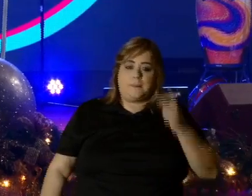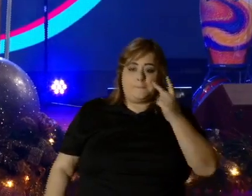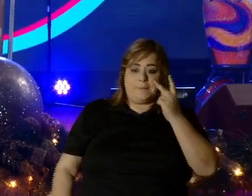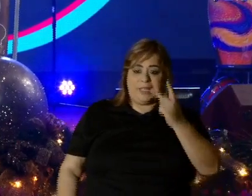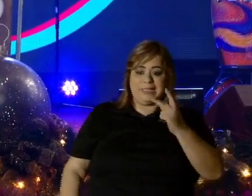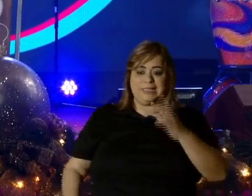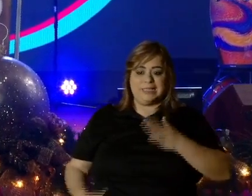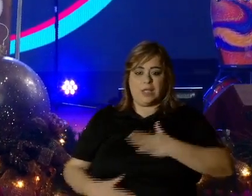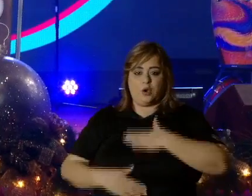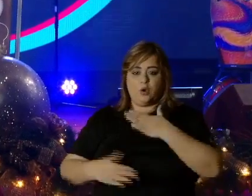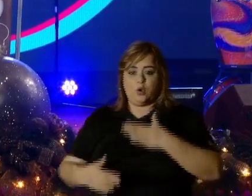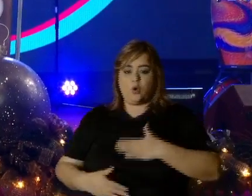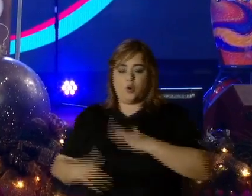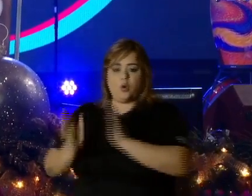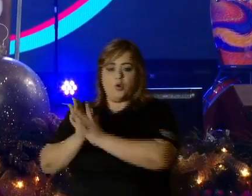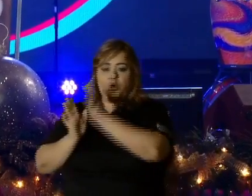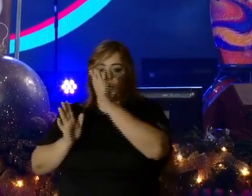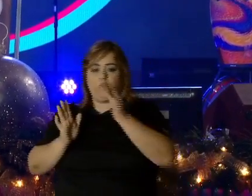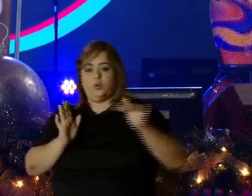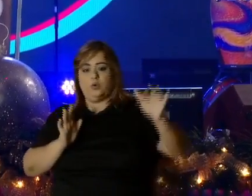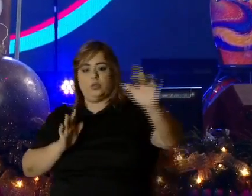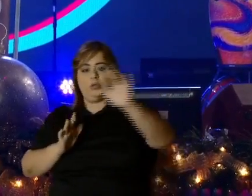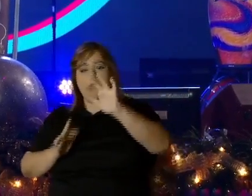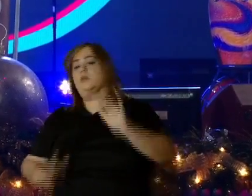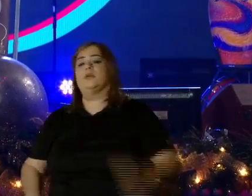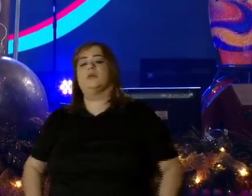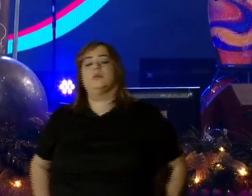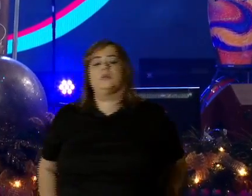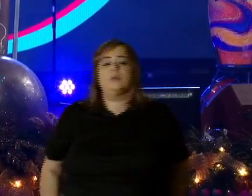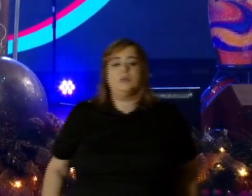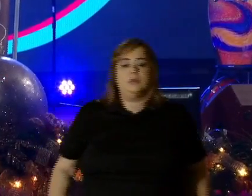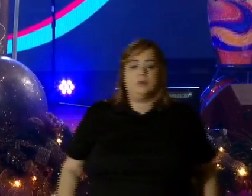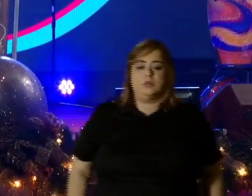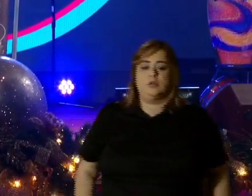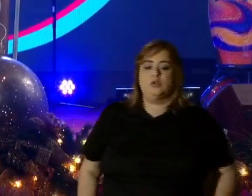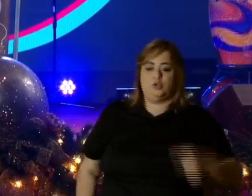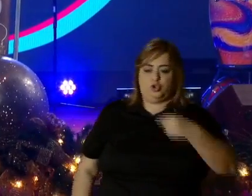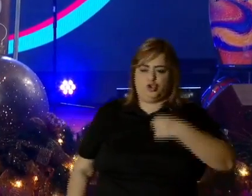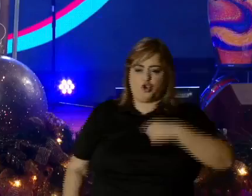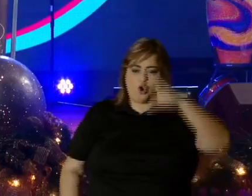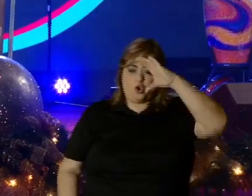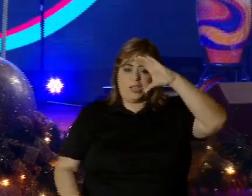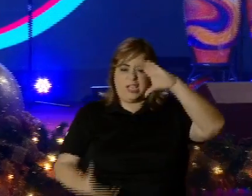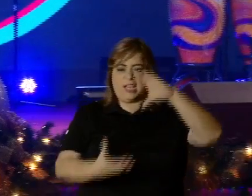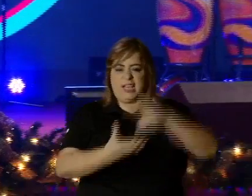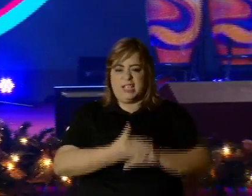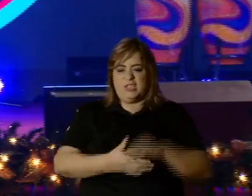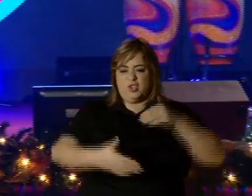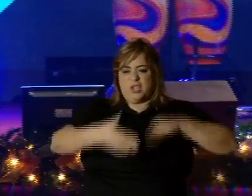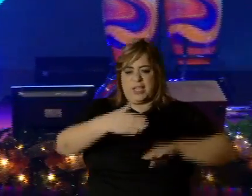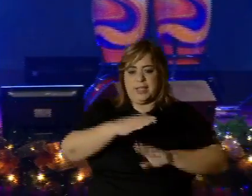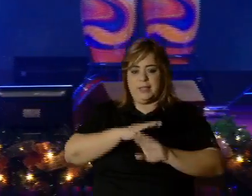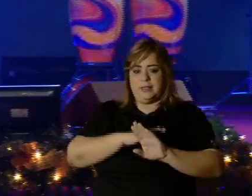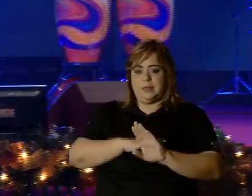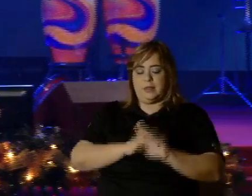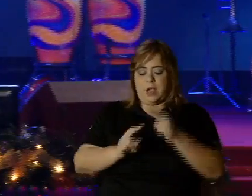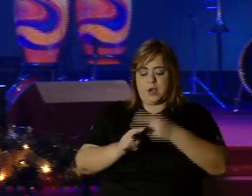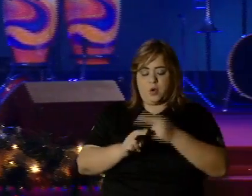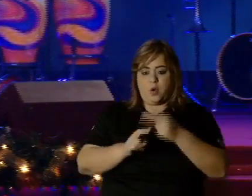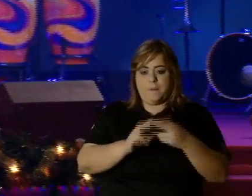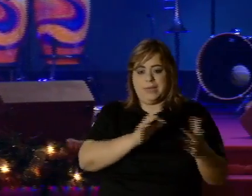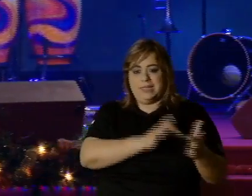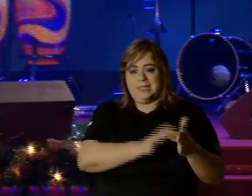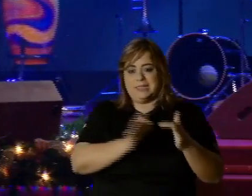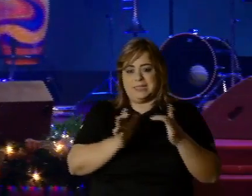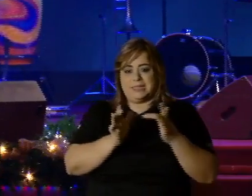otra cosa. Año de guerra, ya se acabó la guerra. Yo estoy creyendo que ya entramos a poseer en el nombre de Jesús. Ya